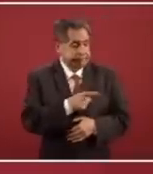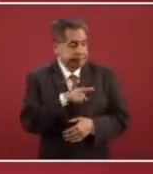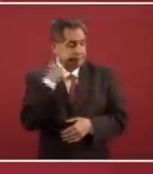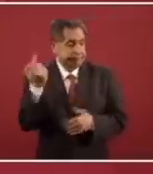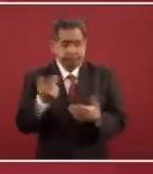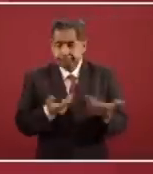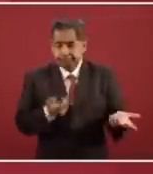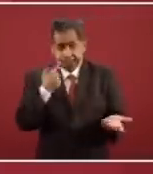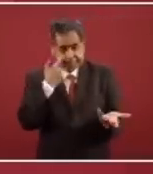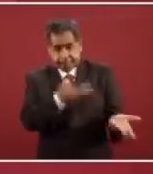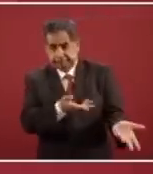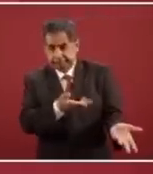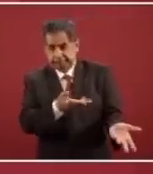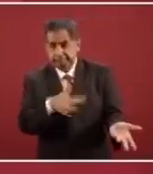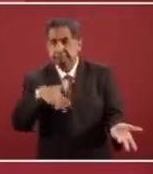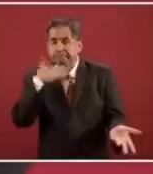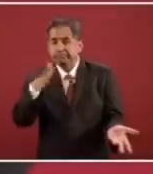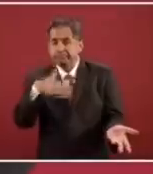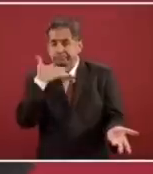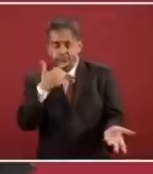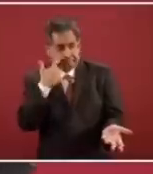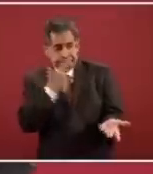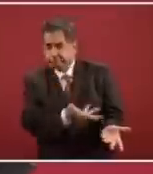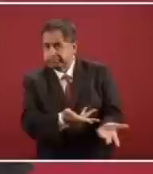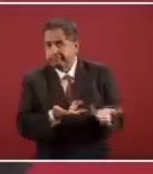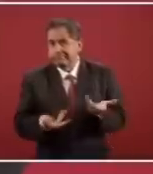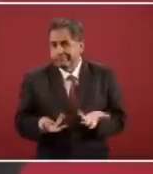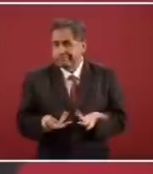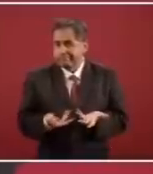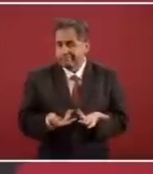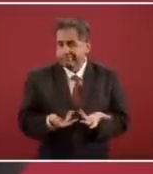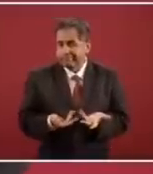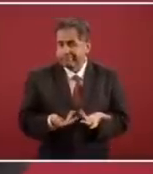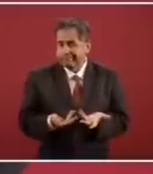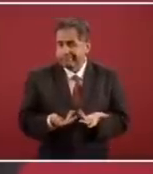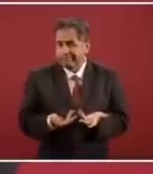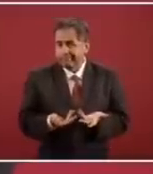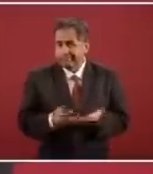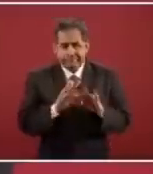corrupto. Es un